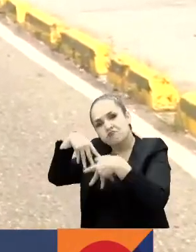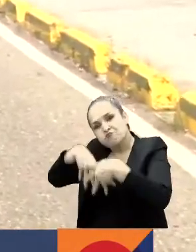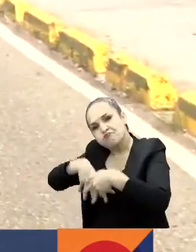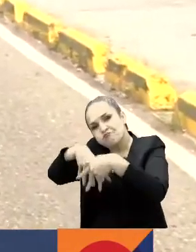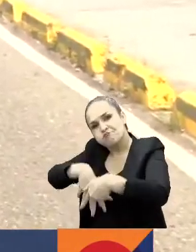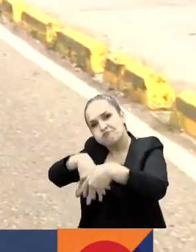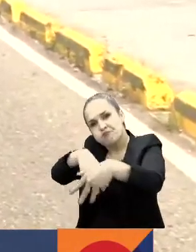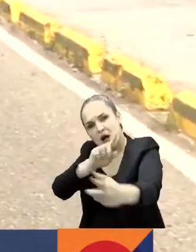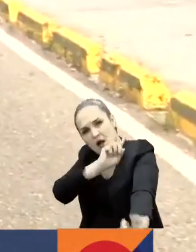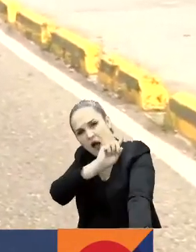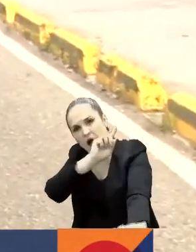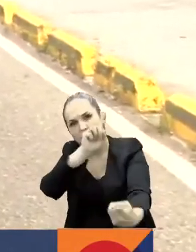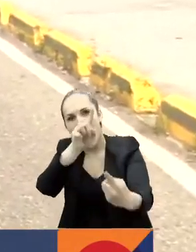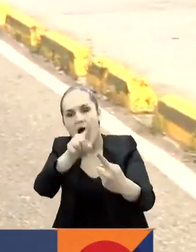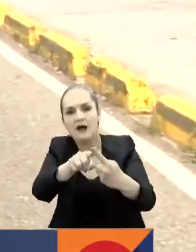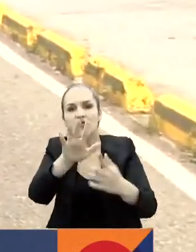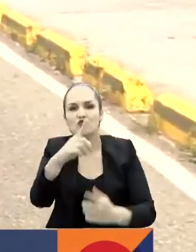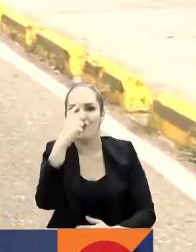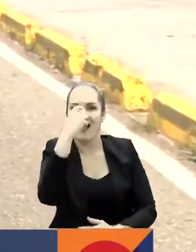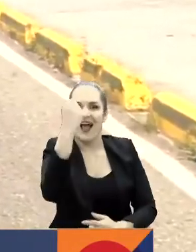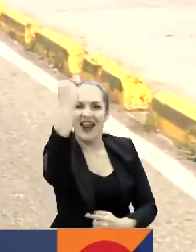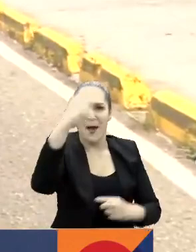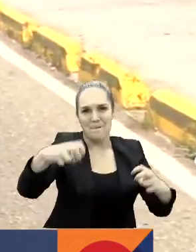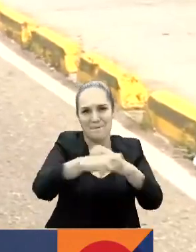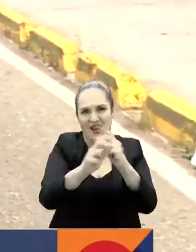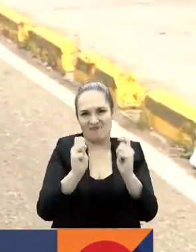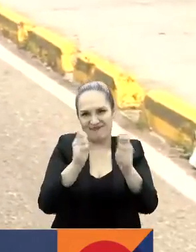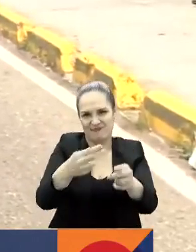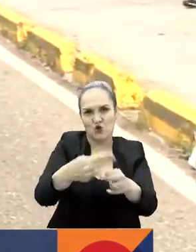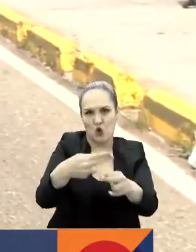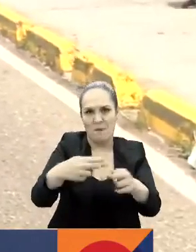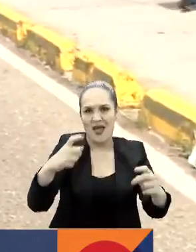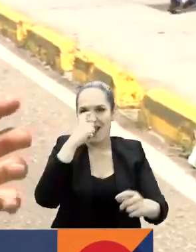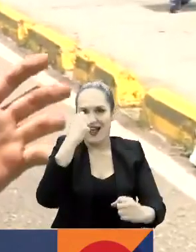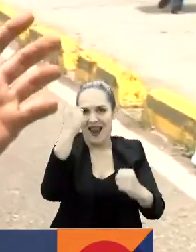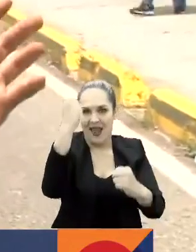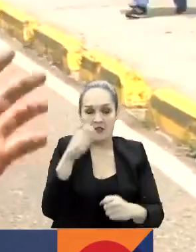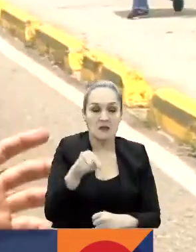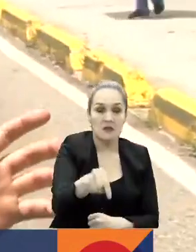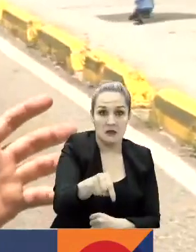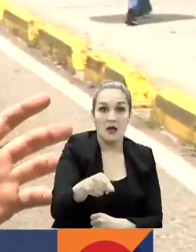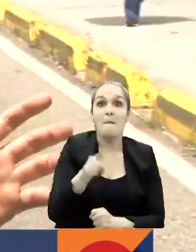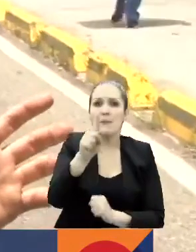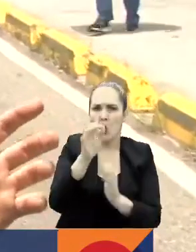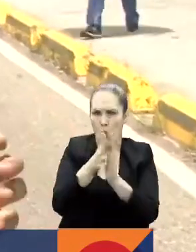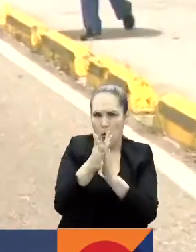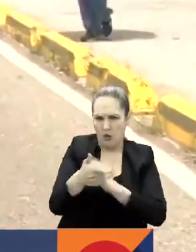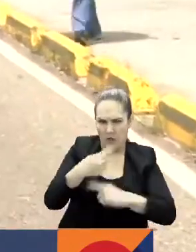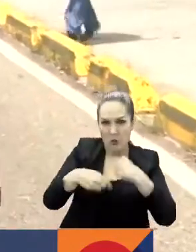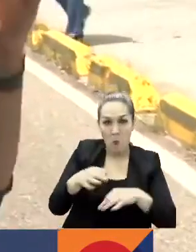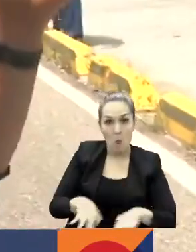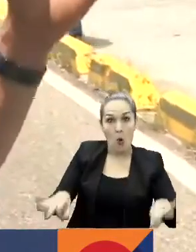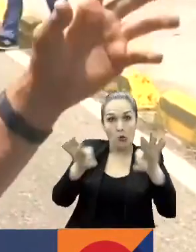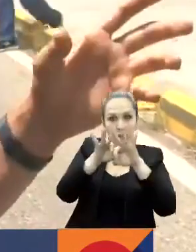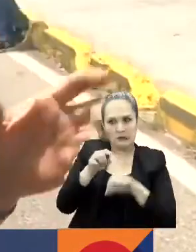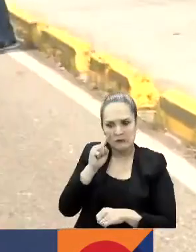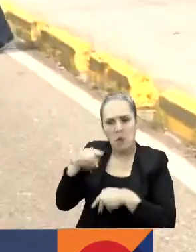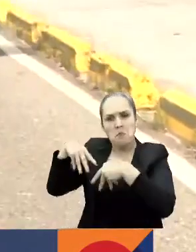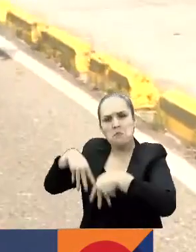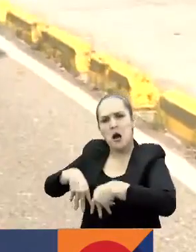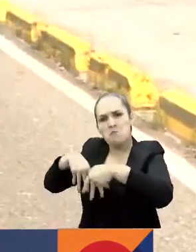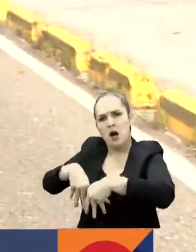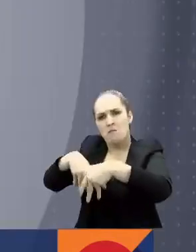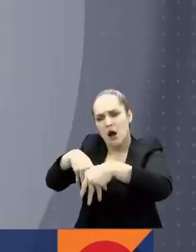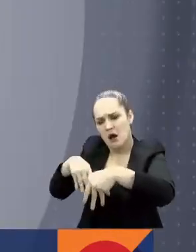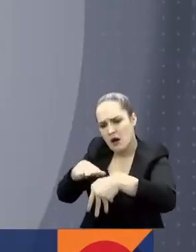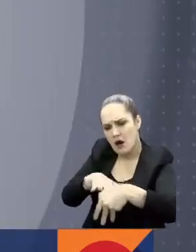hacia la plazoleta cívica Luis Carlos Galán Sarmiento. Pero es importante contarles algo que sucedió mientras se desplazaban los manifestantes, pero esto en el sector de la